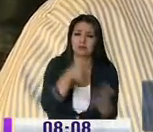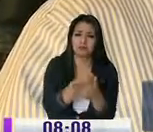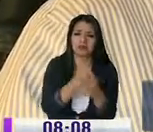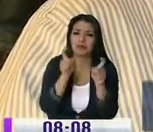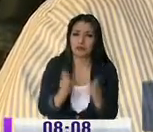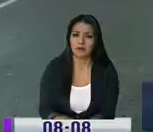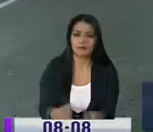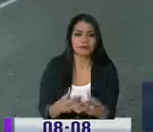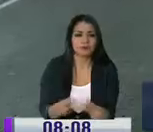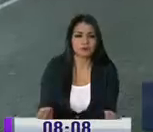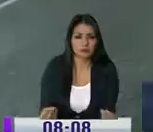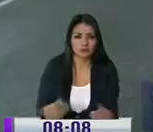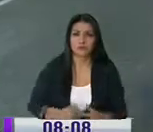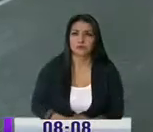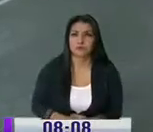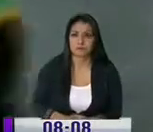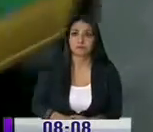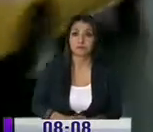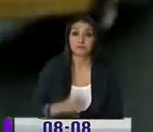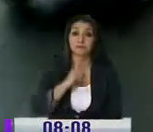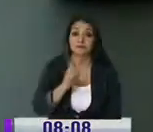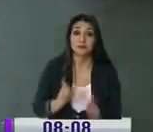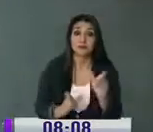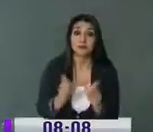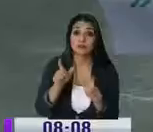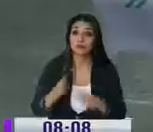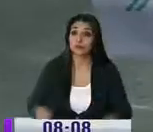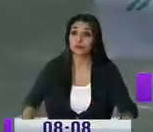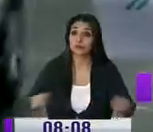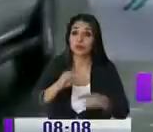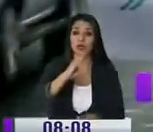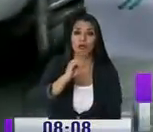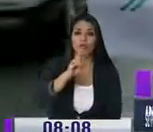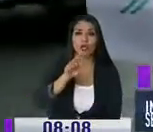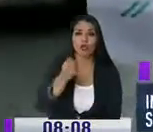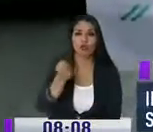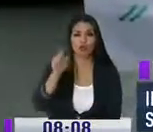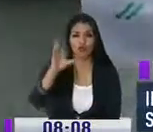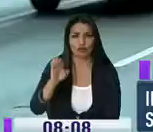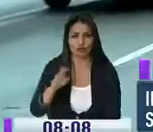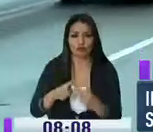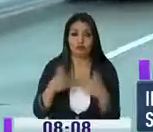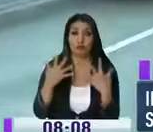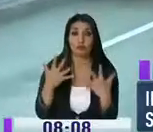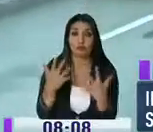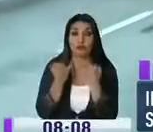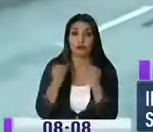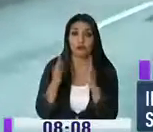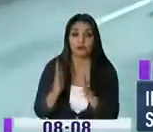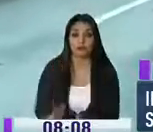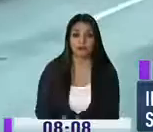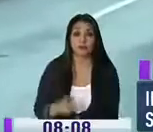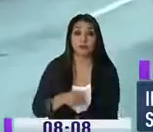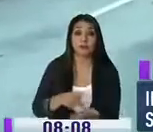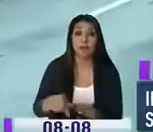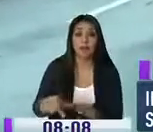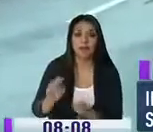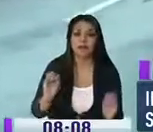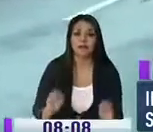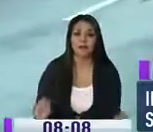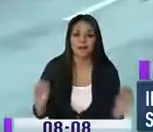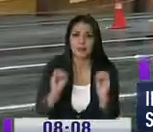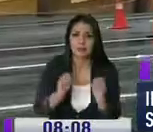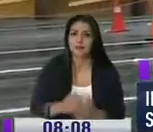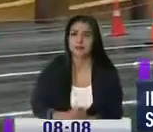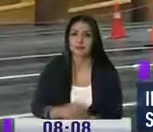de sobremanera. Enfatizando que los moradores de sectores como Collacoto y Obrero Independiente serán exonerados del cobro. Por tal